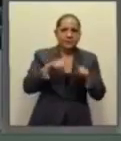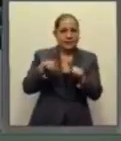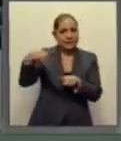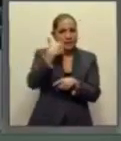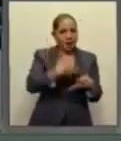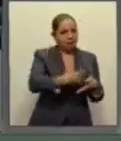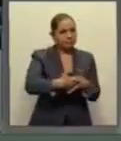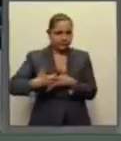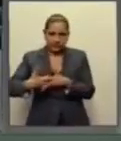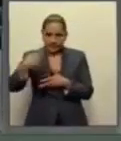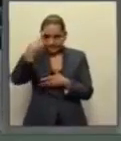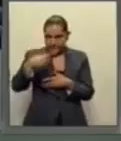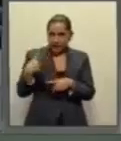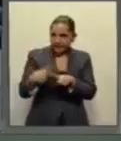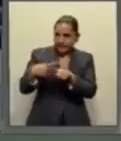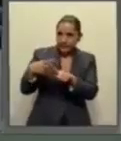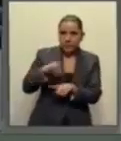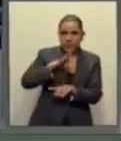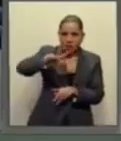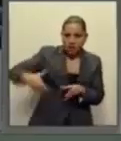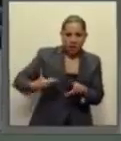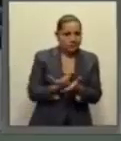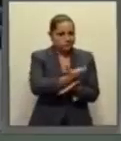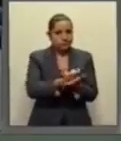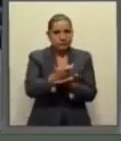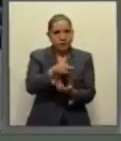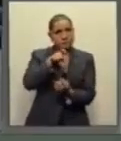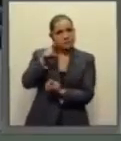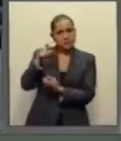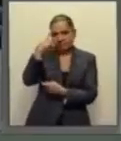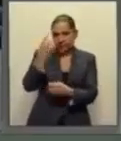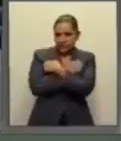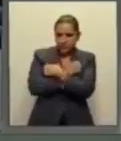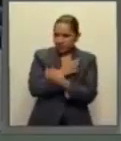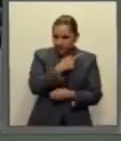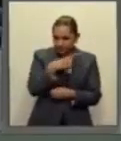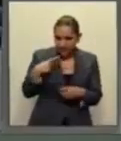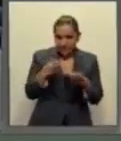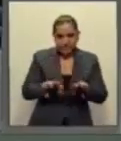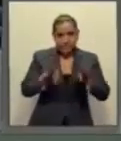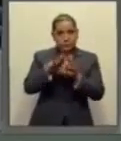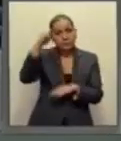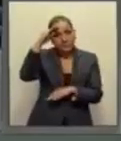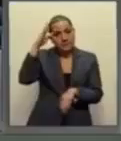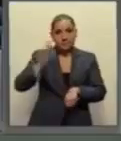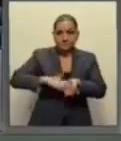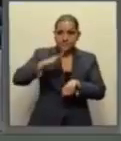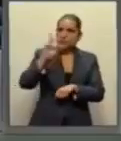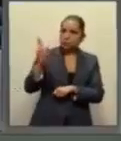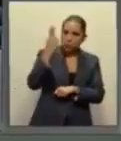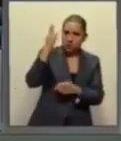educación. Se deben destinar mayores recursos a la educación superior, ojalá y que desde esta